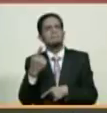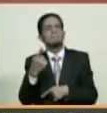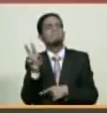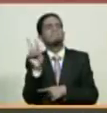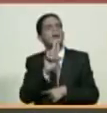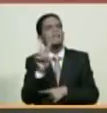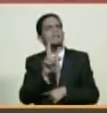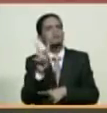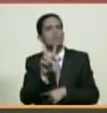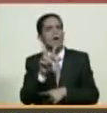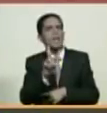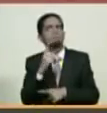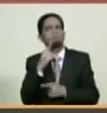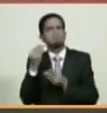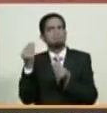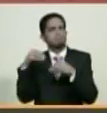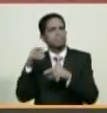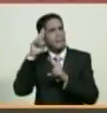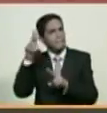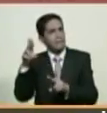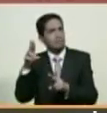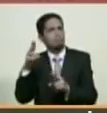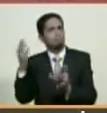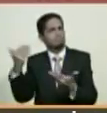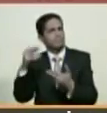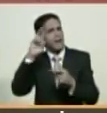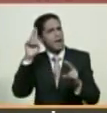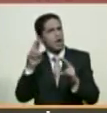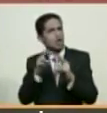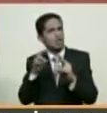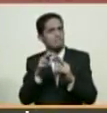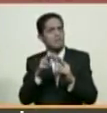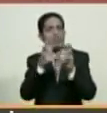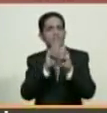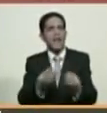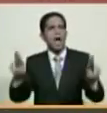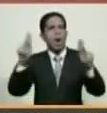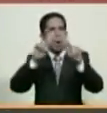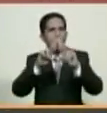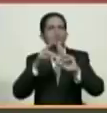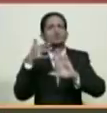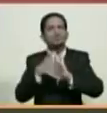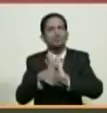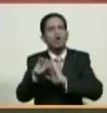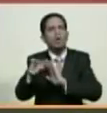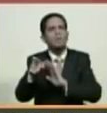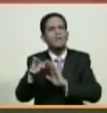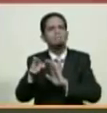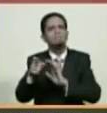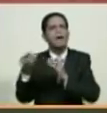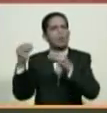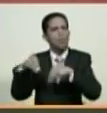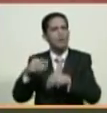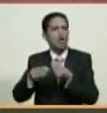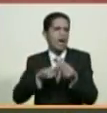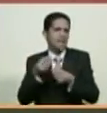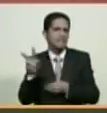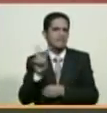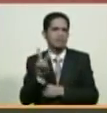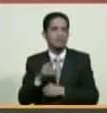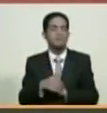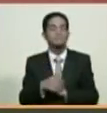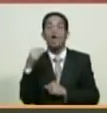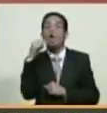garante de tratados internacionales y recibe el reconocimiento de ACNUR sobre esa materia. Y en octubre